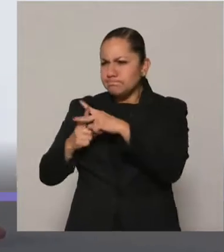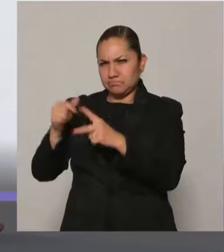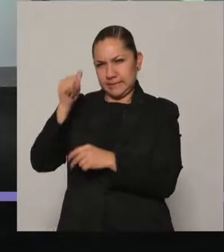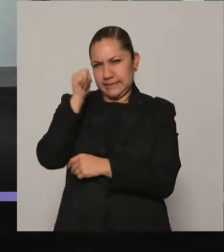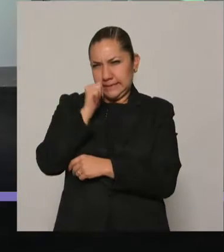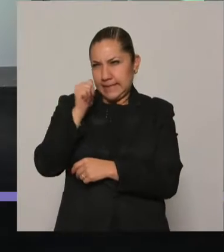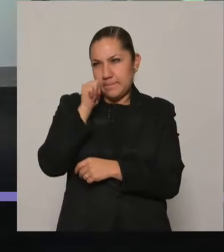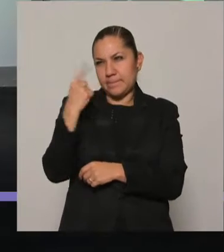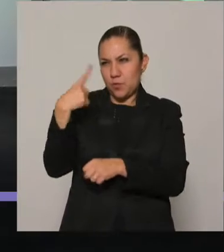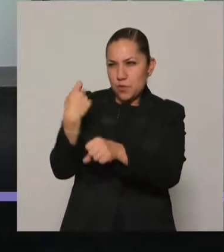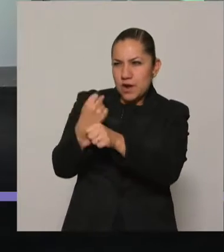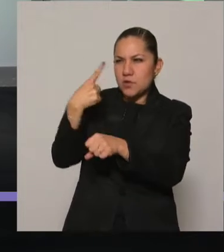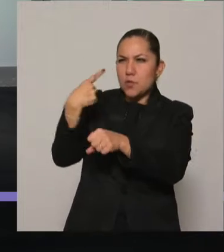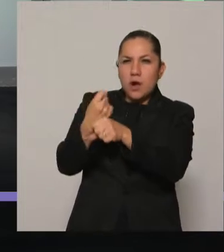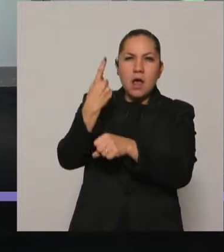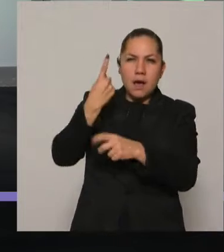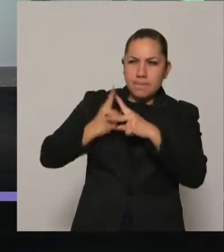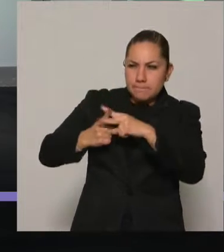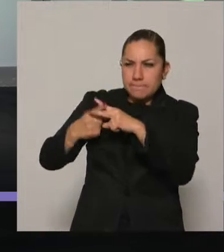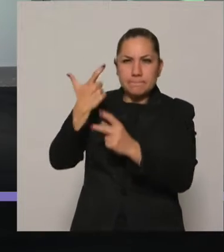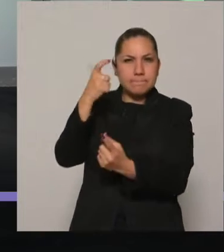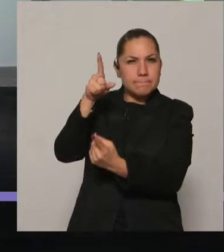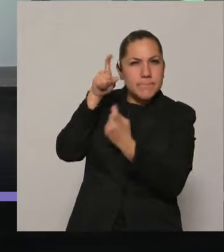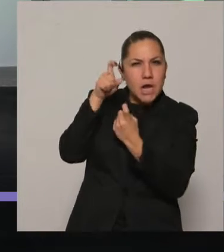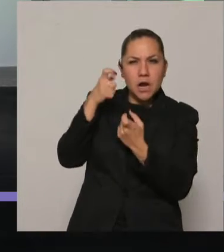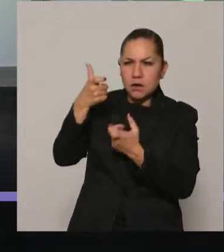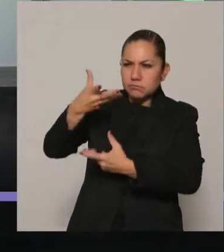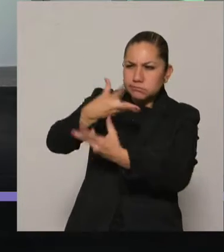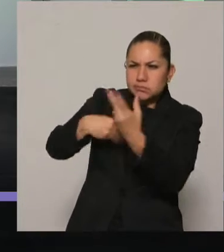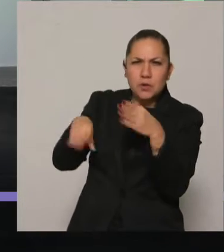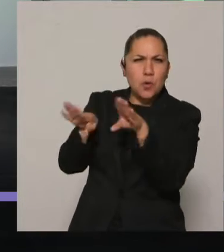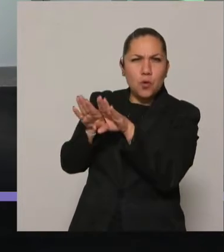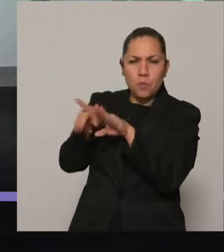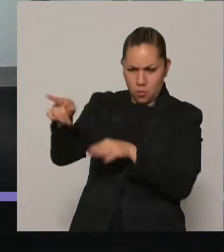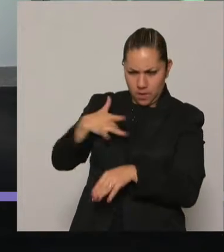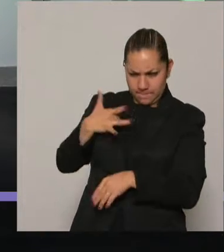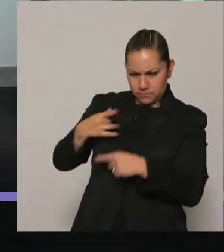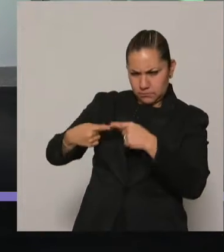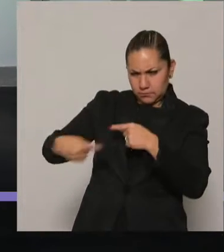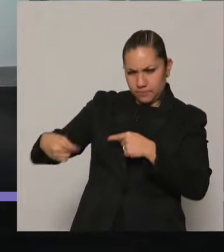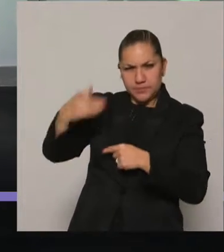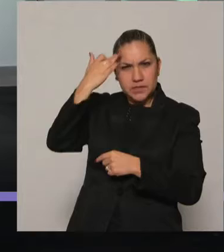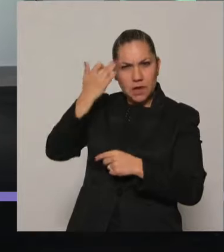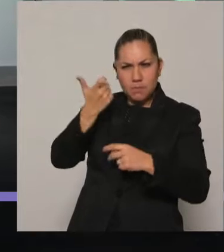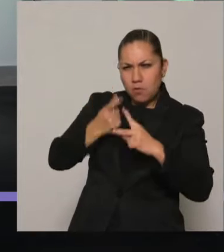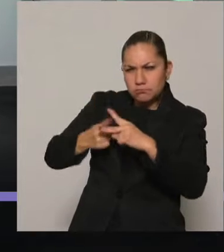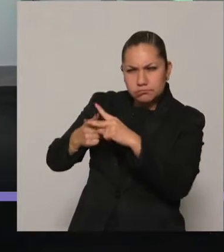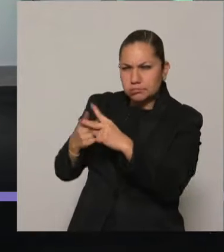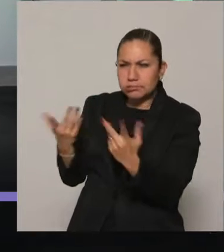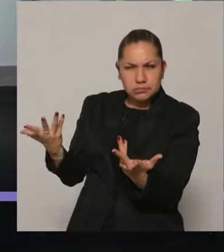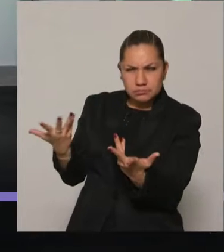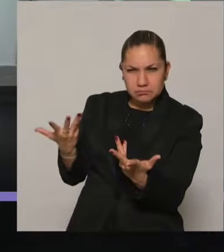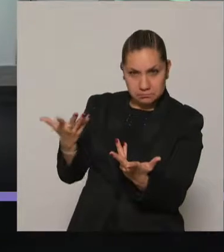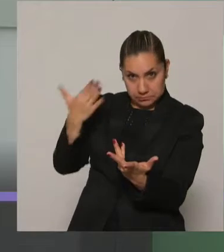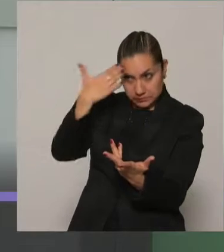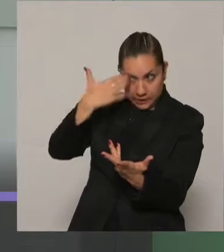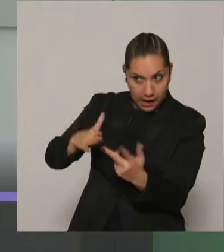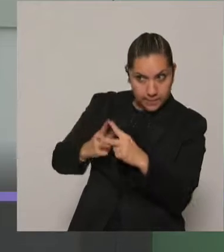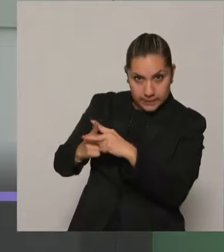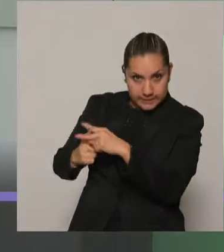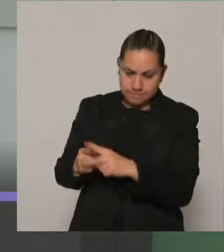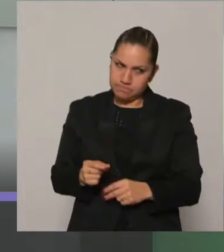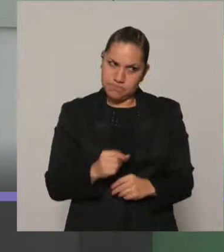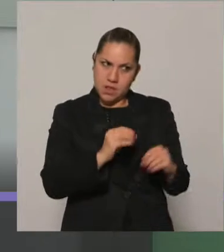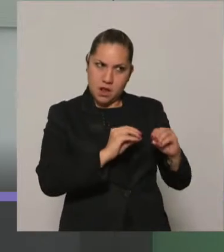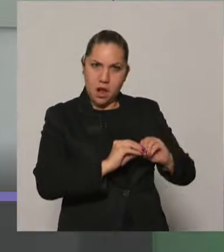en esta temporada? Sí, claro que sí. Bueno, vamos a cerrar bien el año. Esa es una primera gran noticia para todos tus televidentes. Vamos a